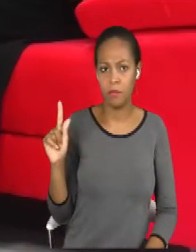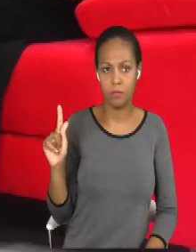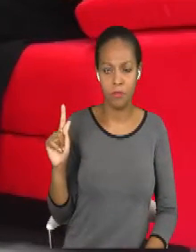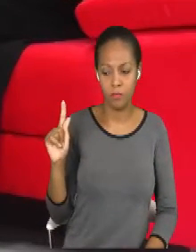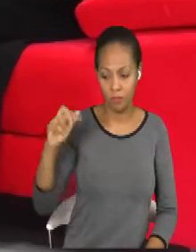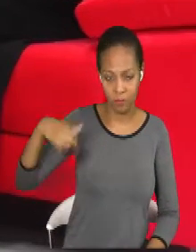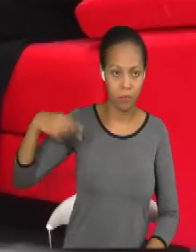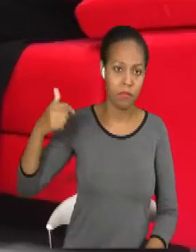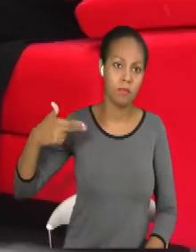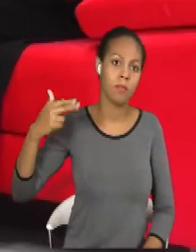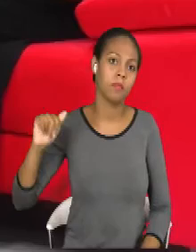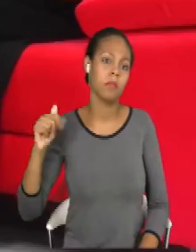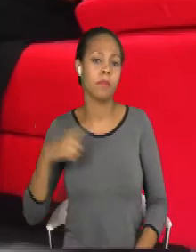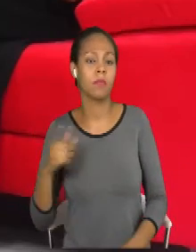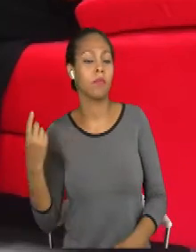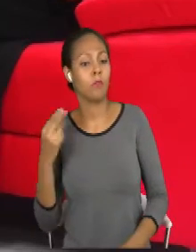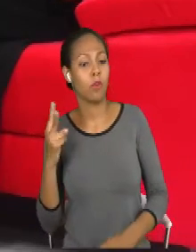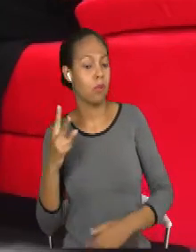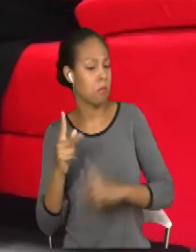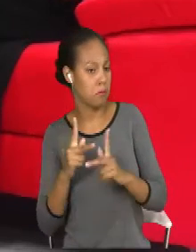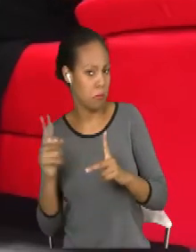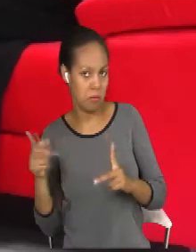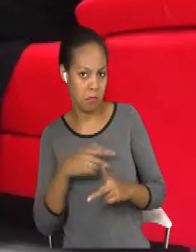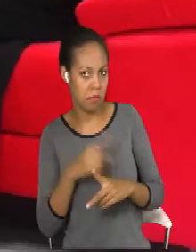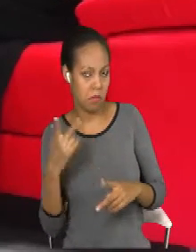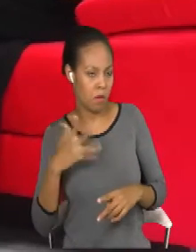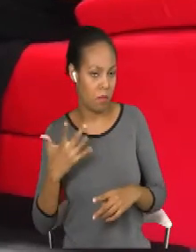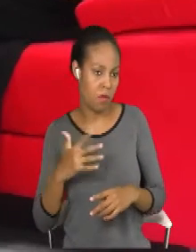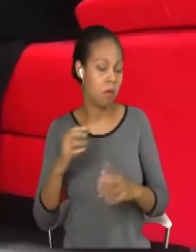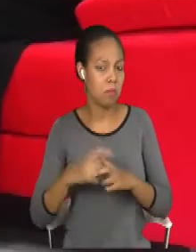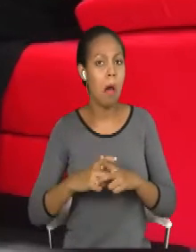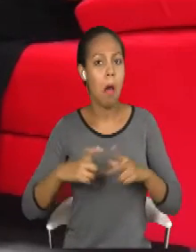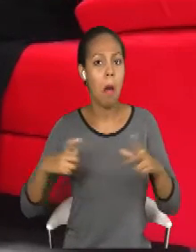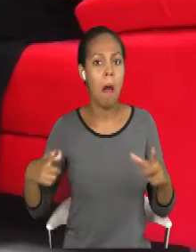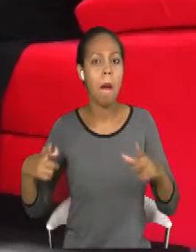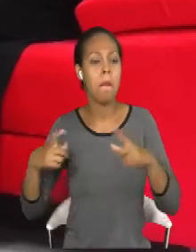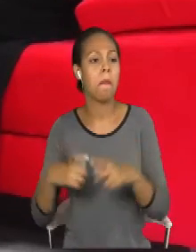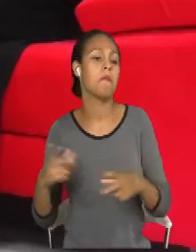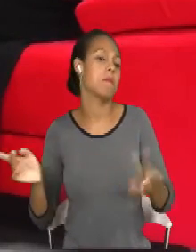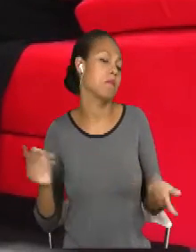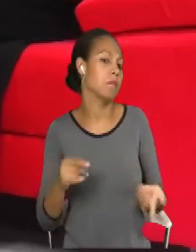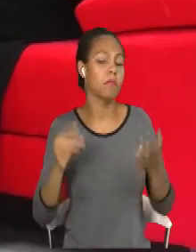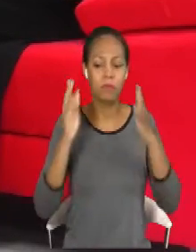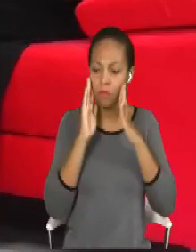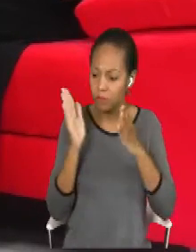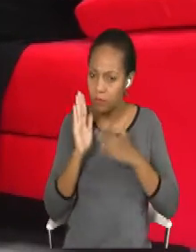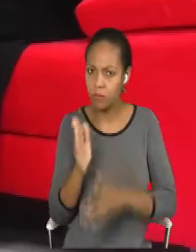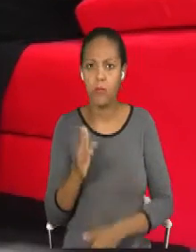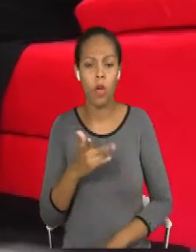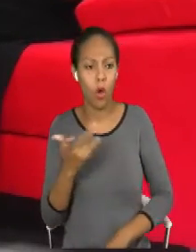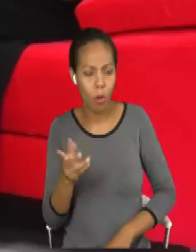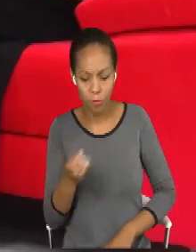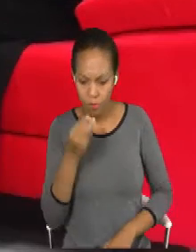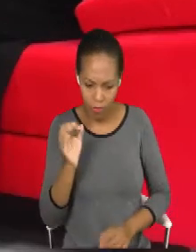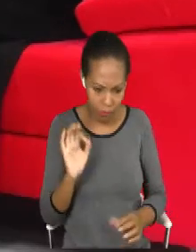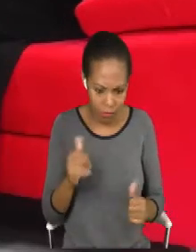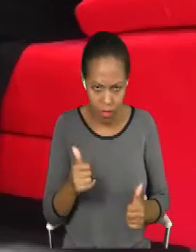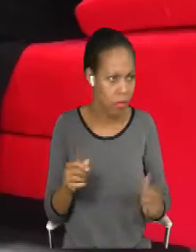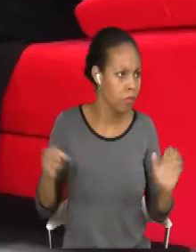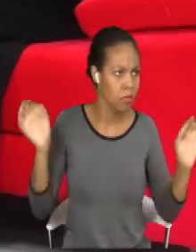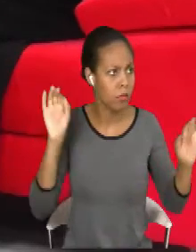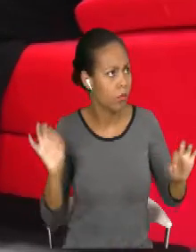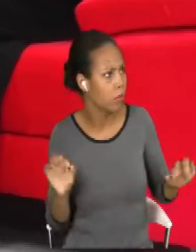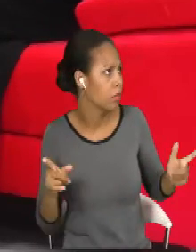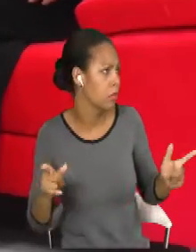personas. Tenemos un grupo de apoyo muy extenso que está cada sábado pendiente de cómo está la comida, cómo está la decoración, cómo está